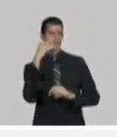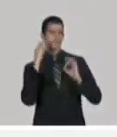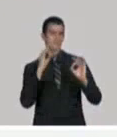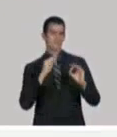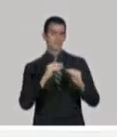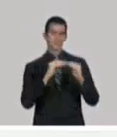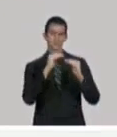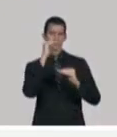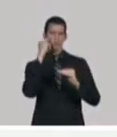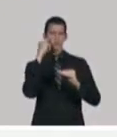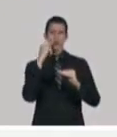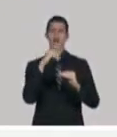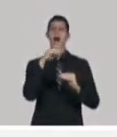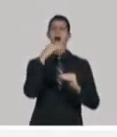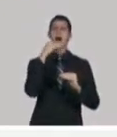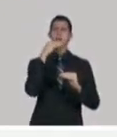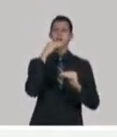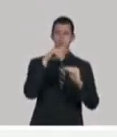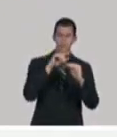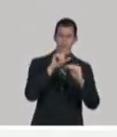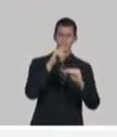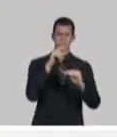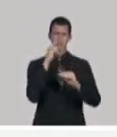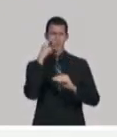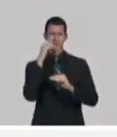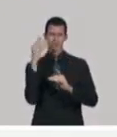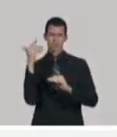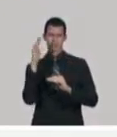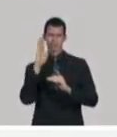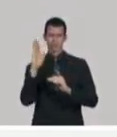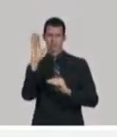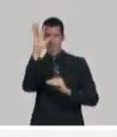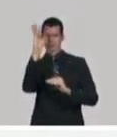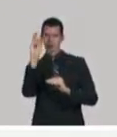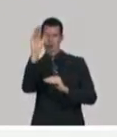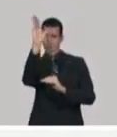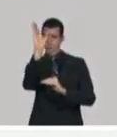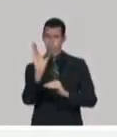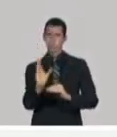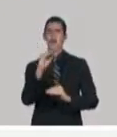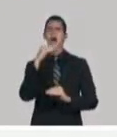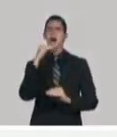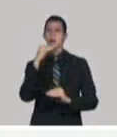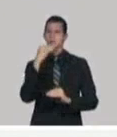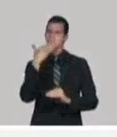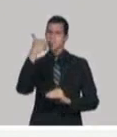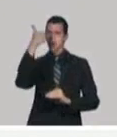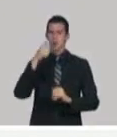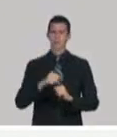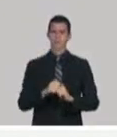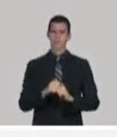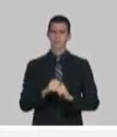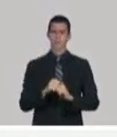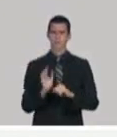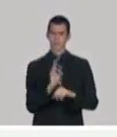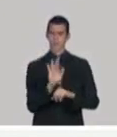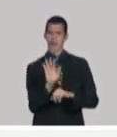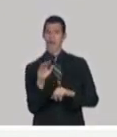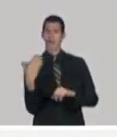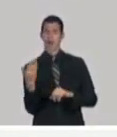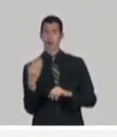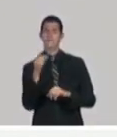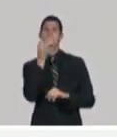el resultado en la gráfica de la izquierda de los de la dosis de 25 microgramos y la verde es de 50